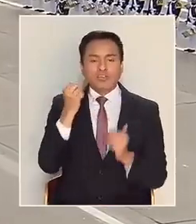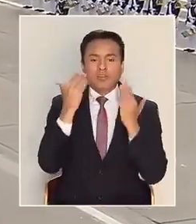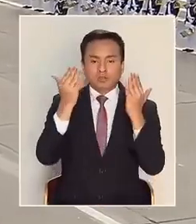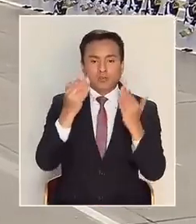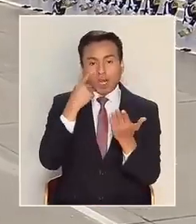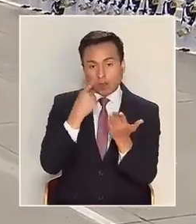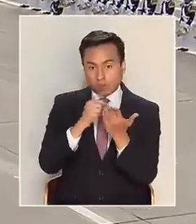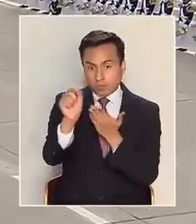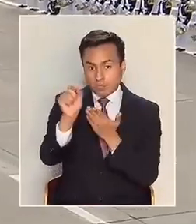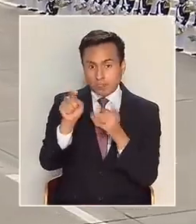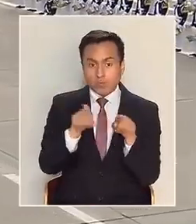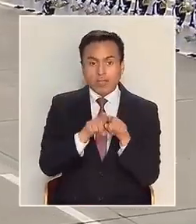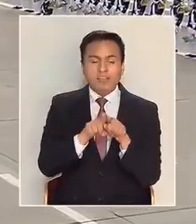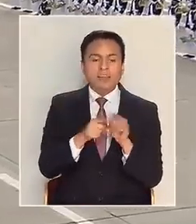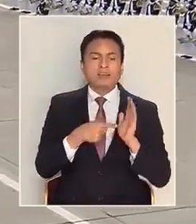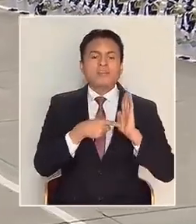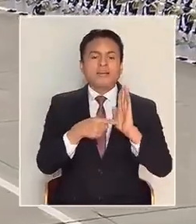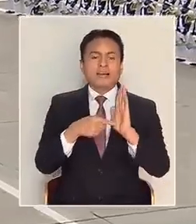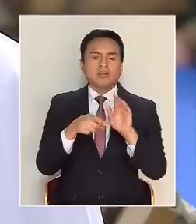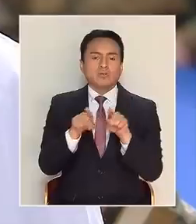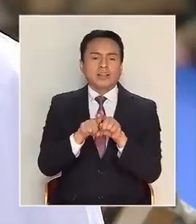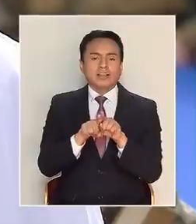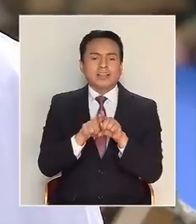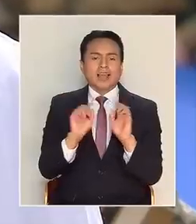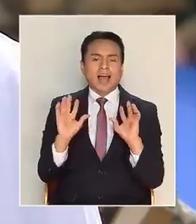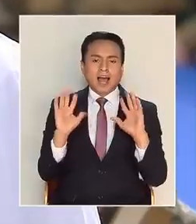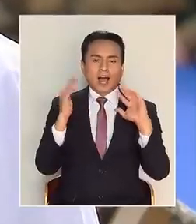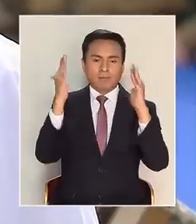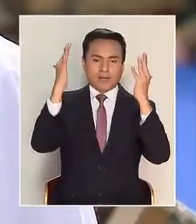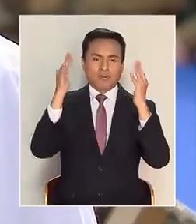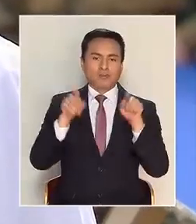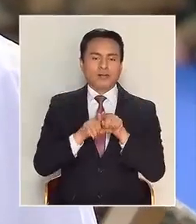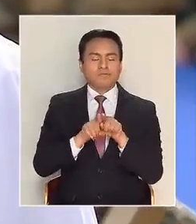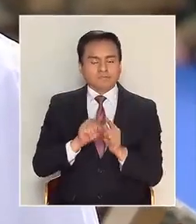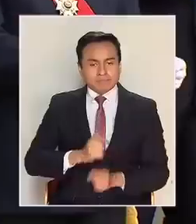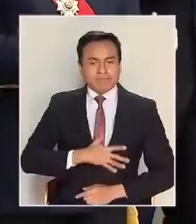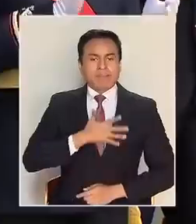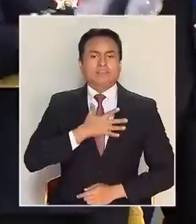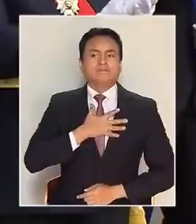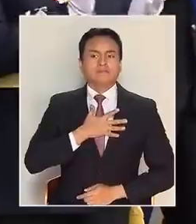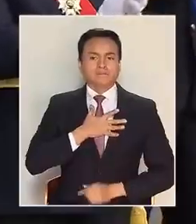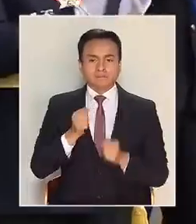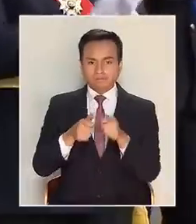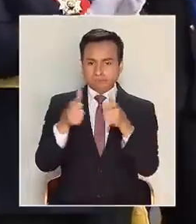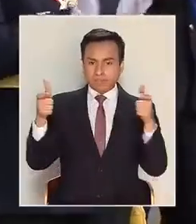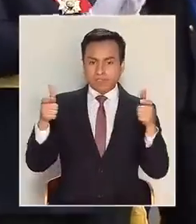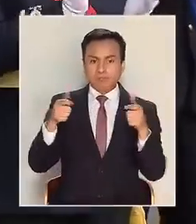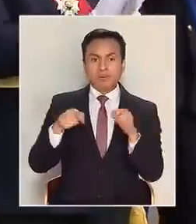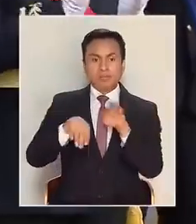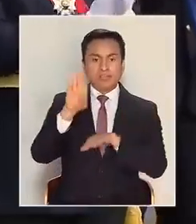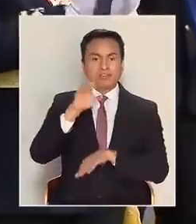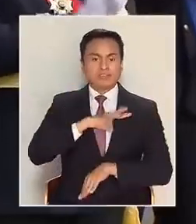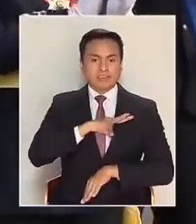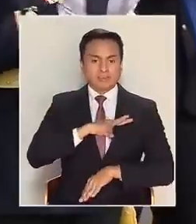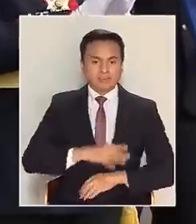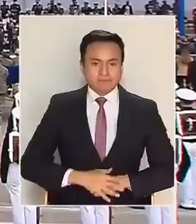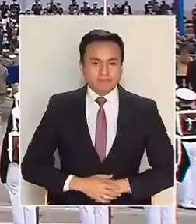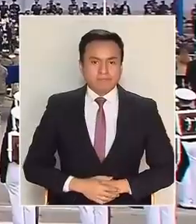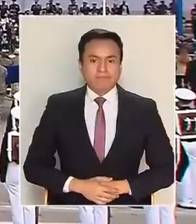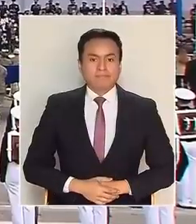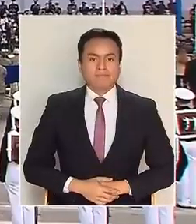reconocimiento, reflejado con este caluroso aplauso que es el sentir de la inmensa mayoría de los chilenos.